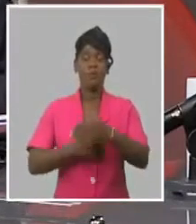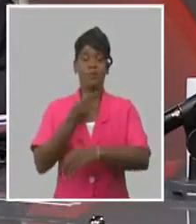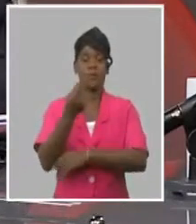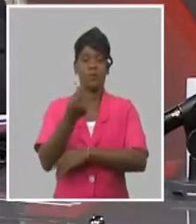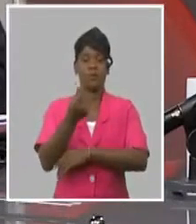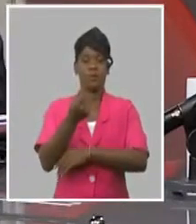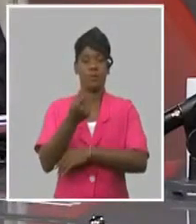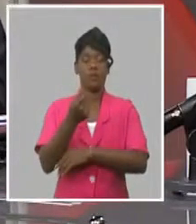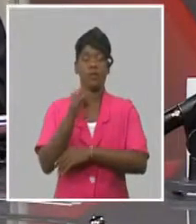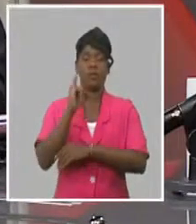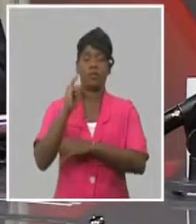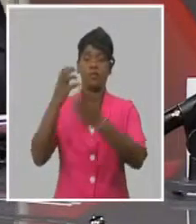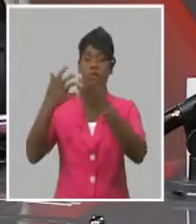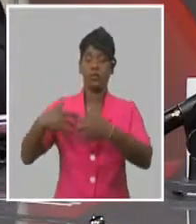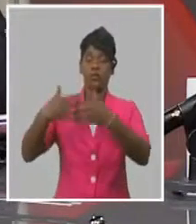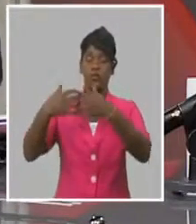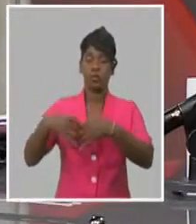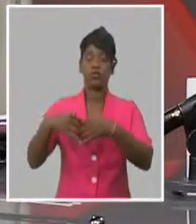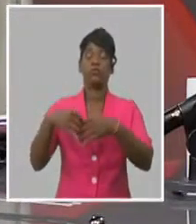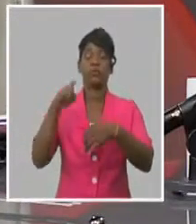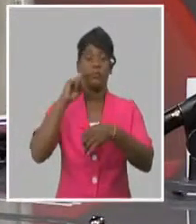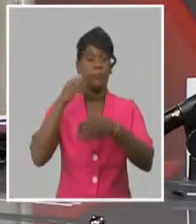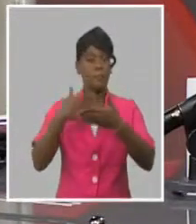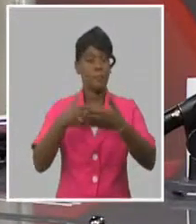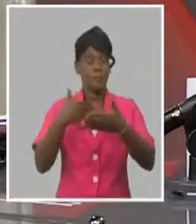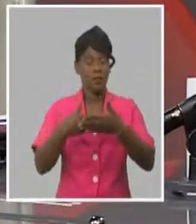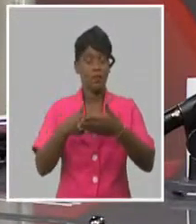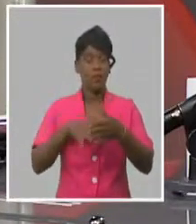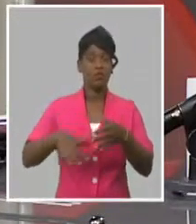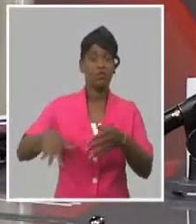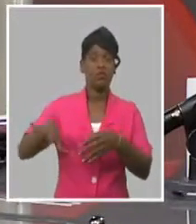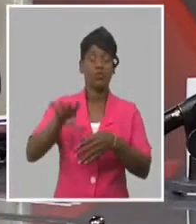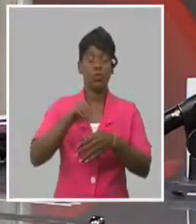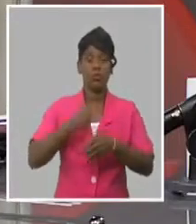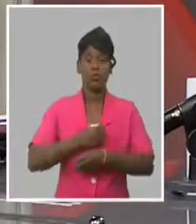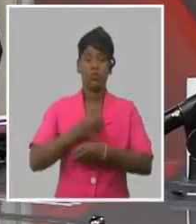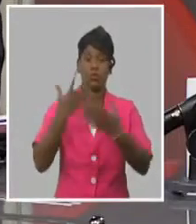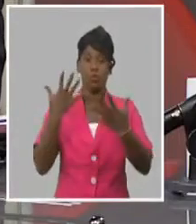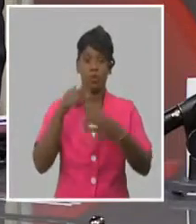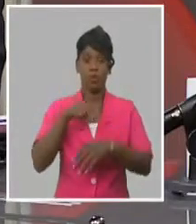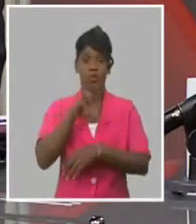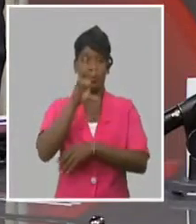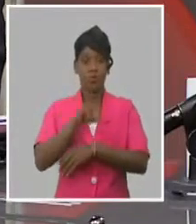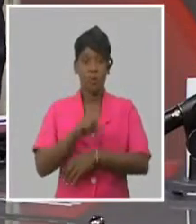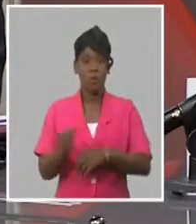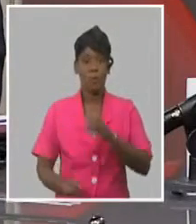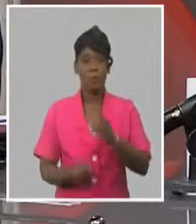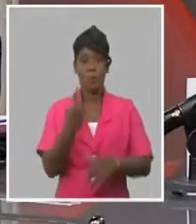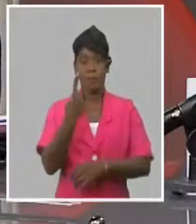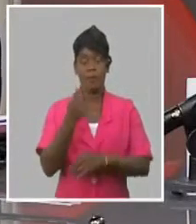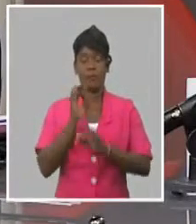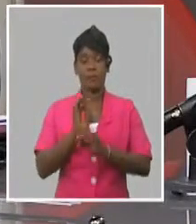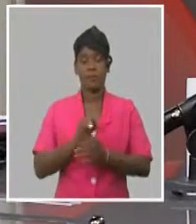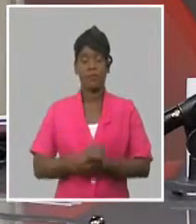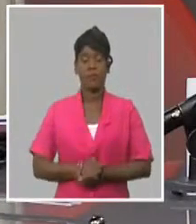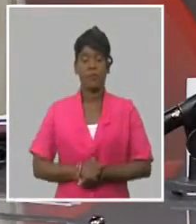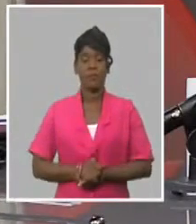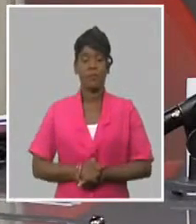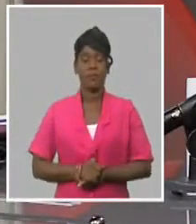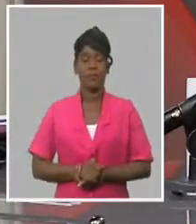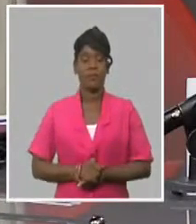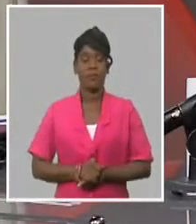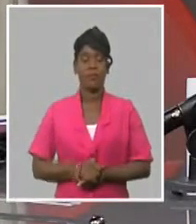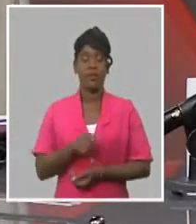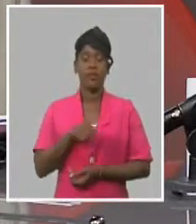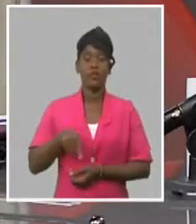en la industria o en toda la entidad empresarial estatal del país y también en la población. Y